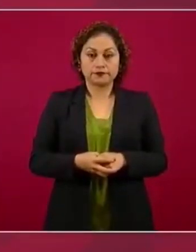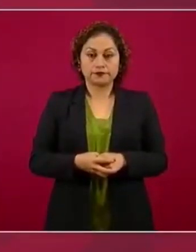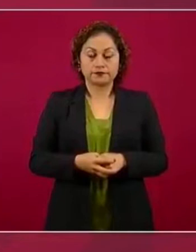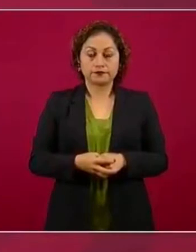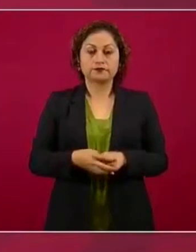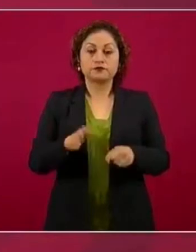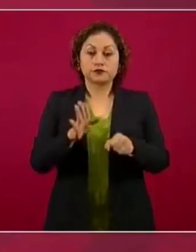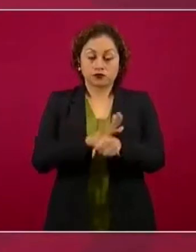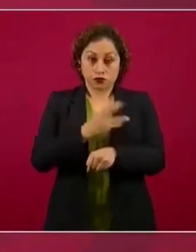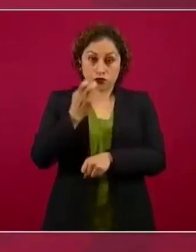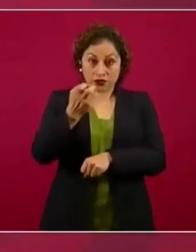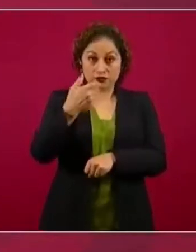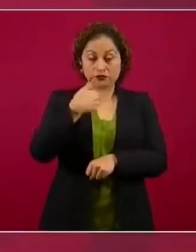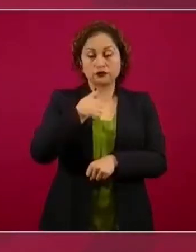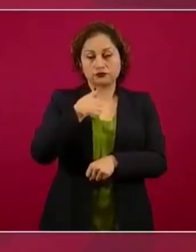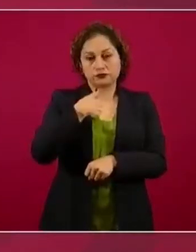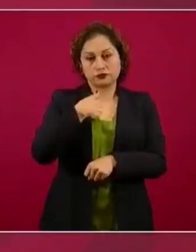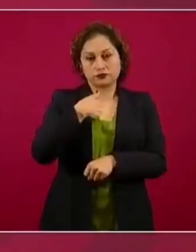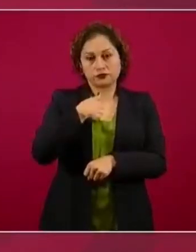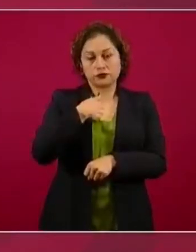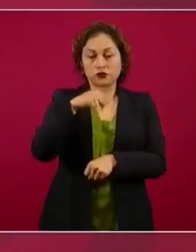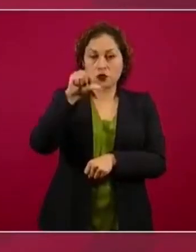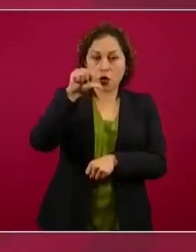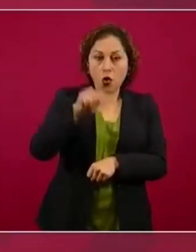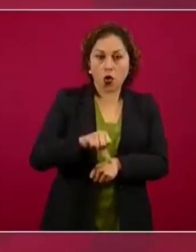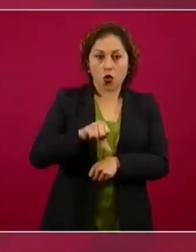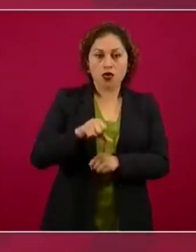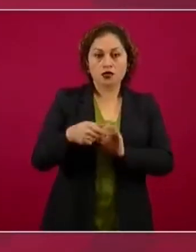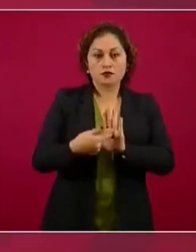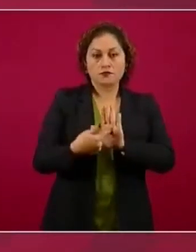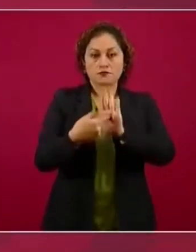voy a dar a conocer el día de hoy